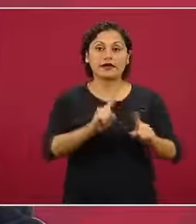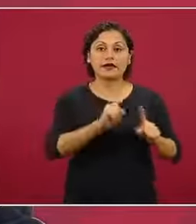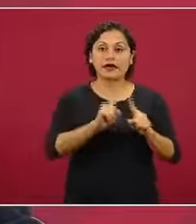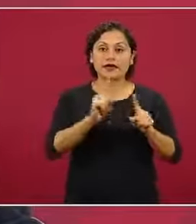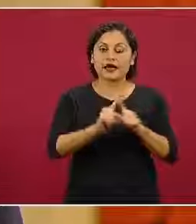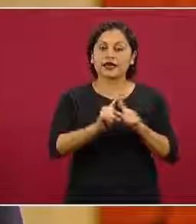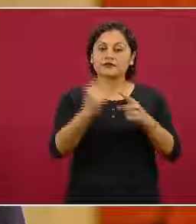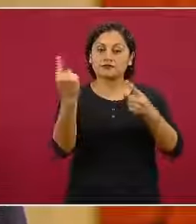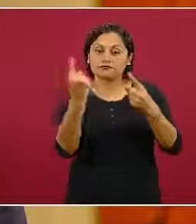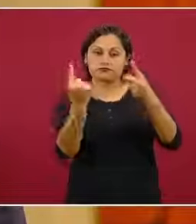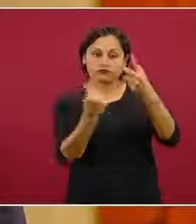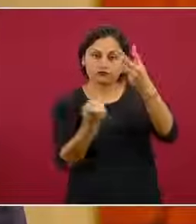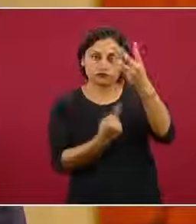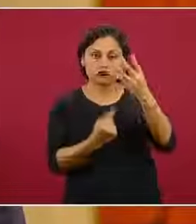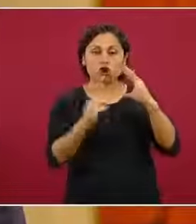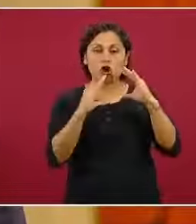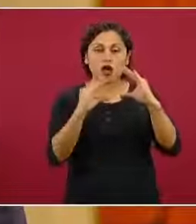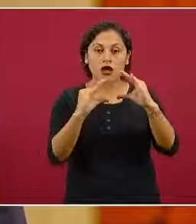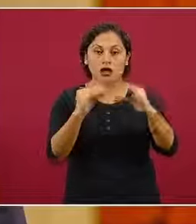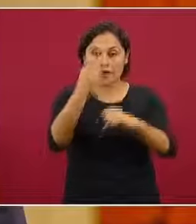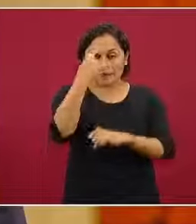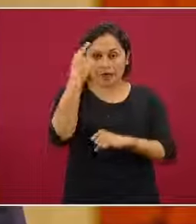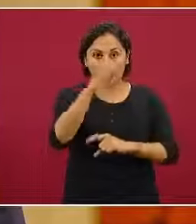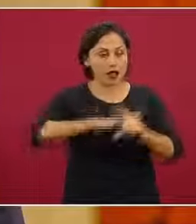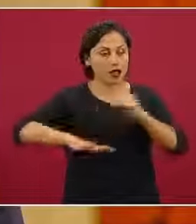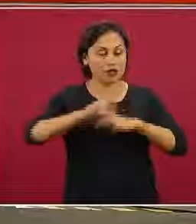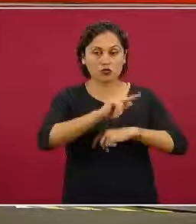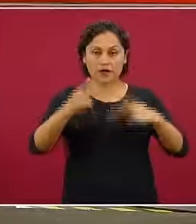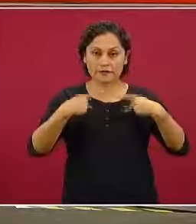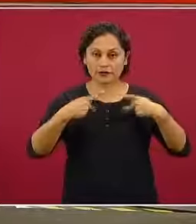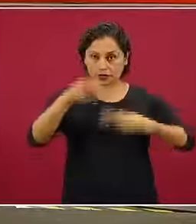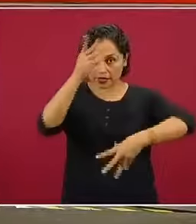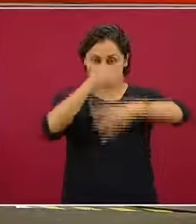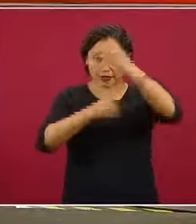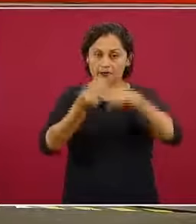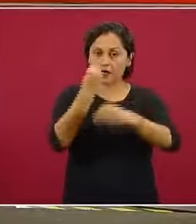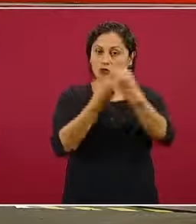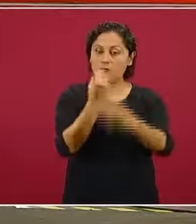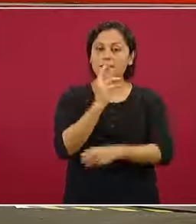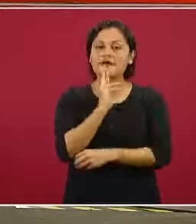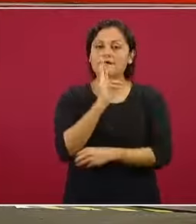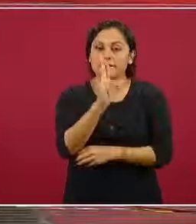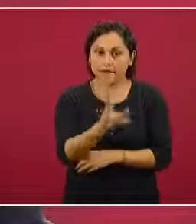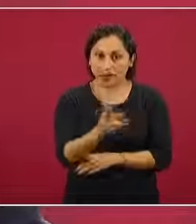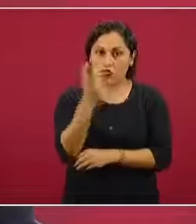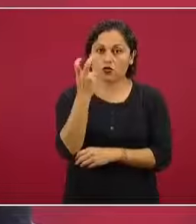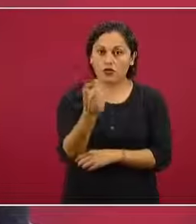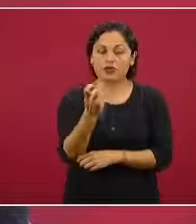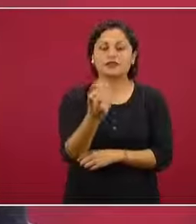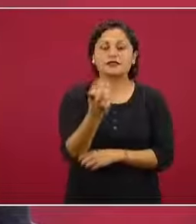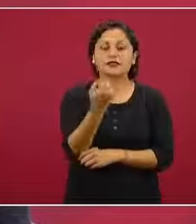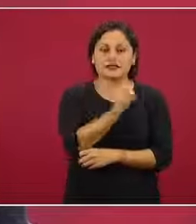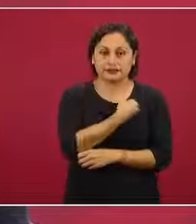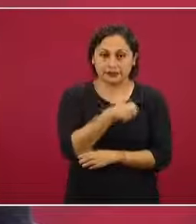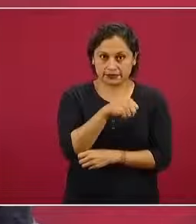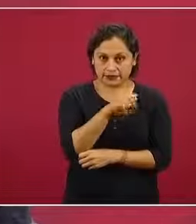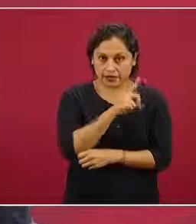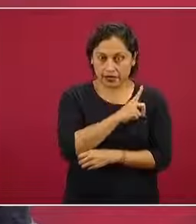sistema agroalimentario, y buscamos que logremos tener un sistema agroalimentario